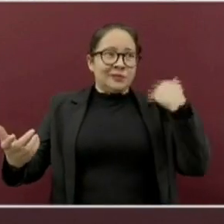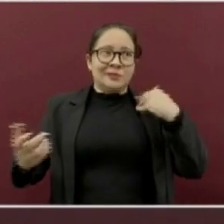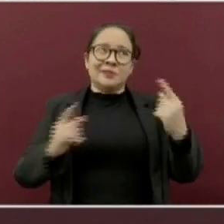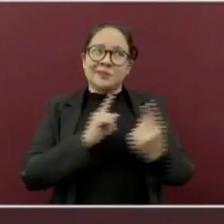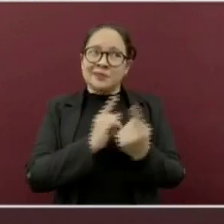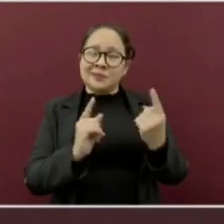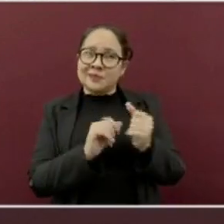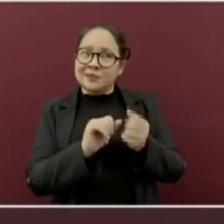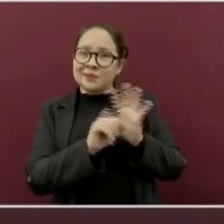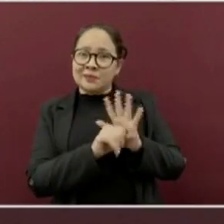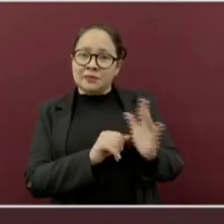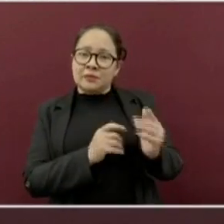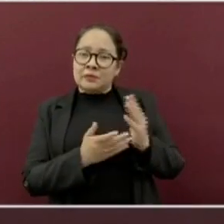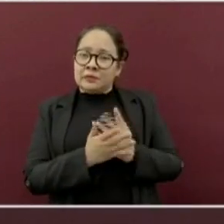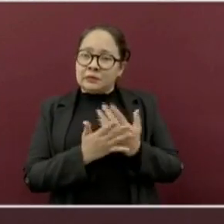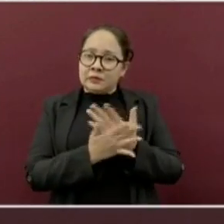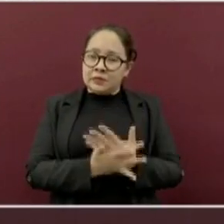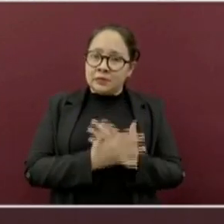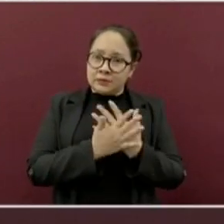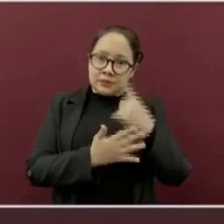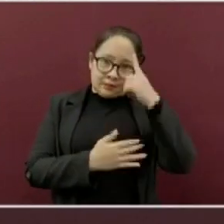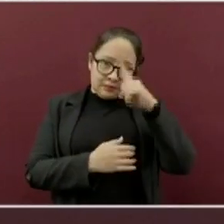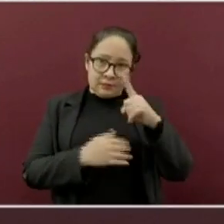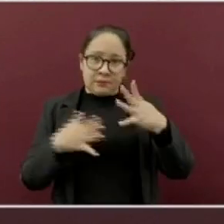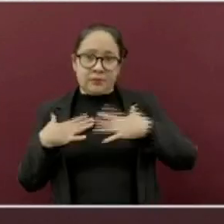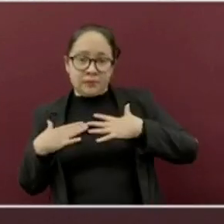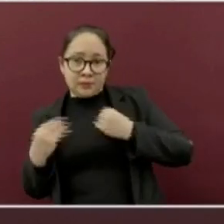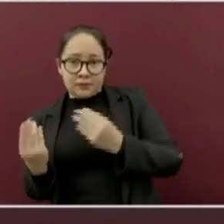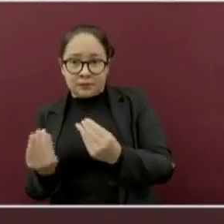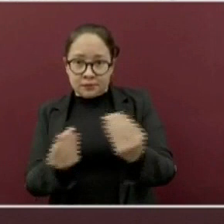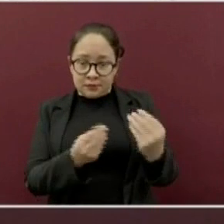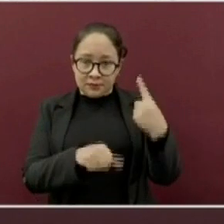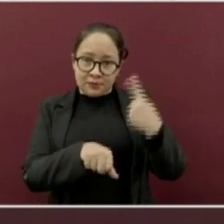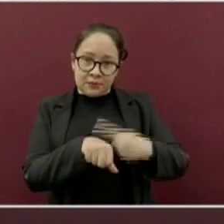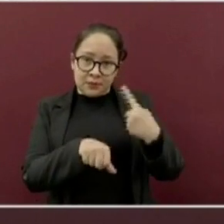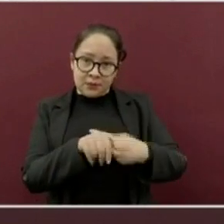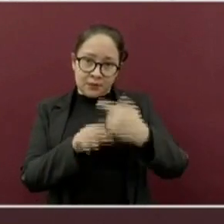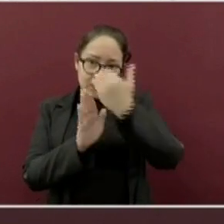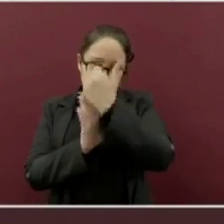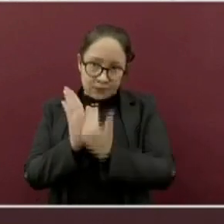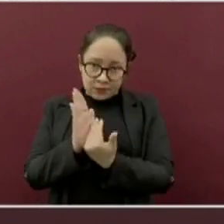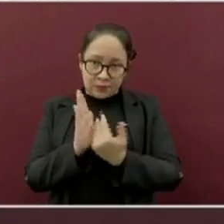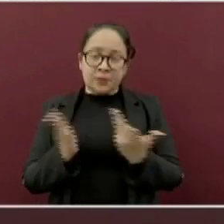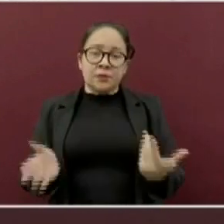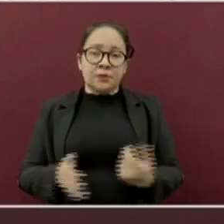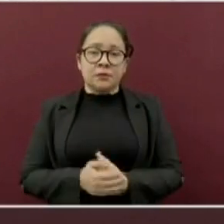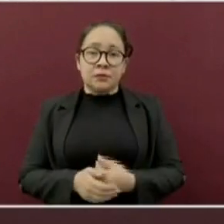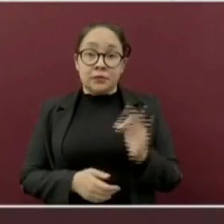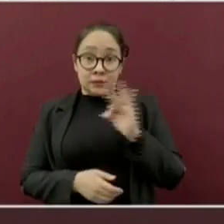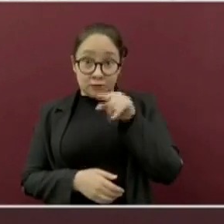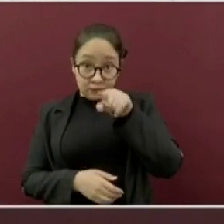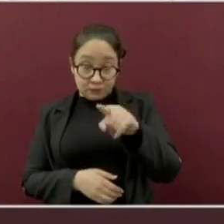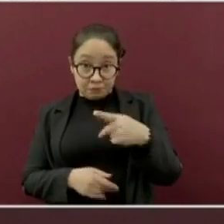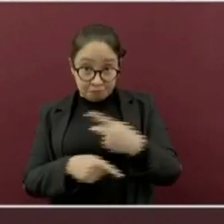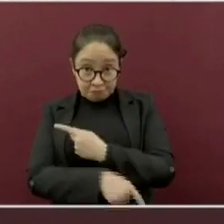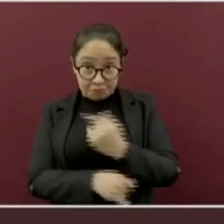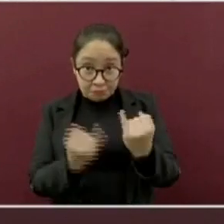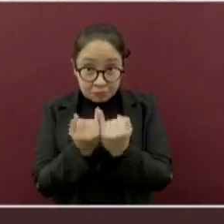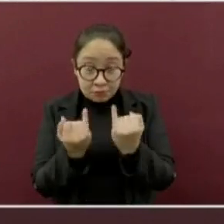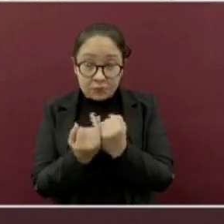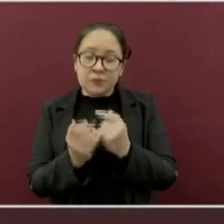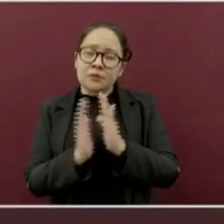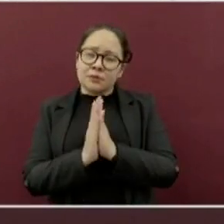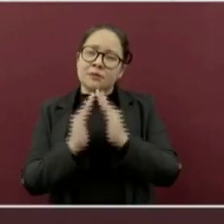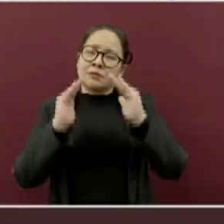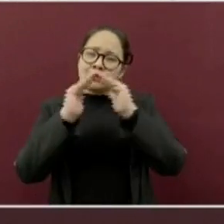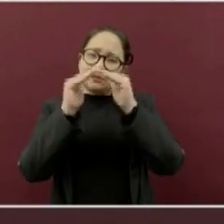personas, además de que ayuda a prevenir la propagación de la enfermedad. Si es su caso, se les pide quedarse en casa